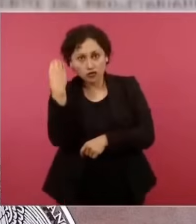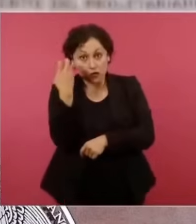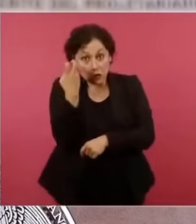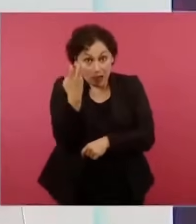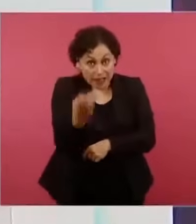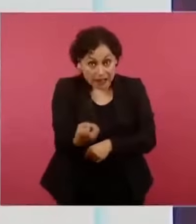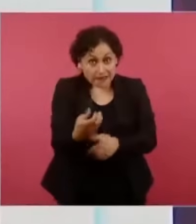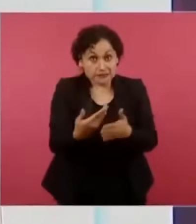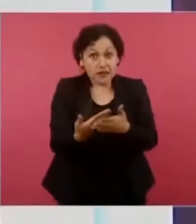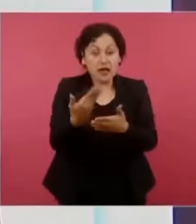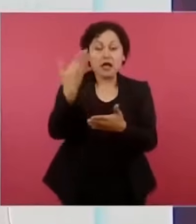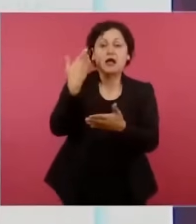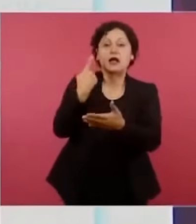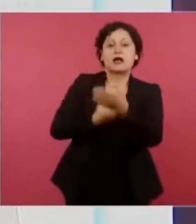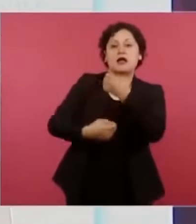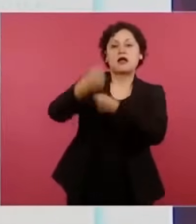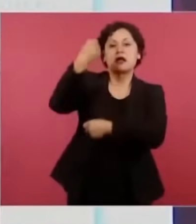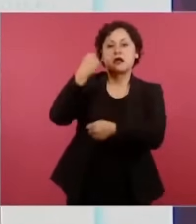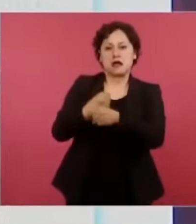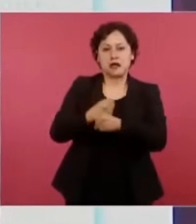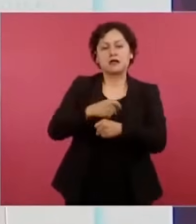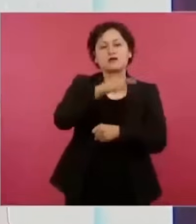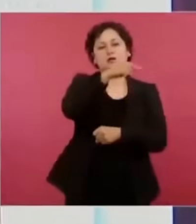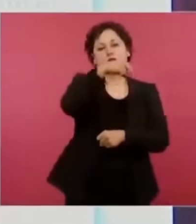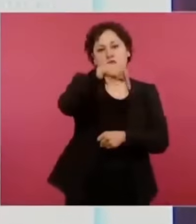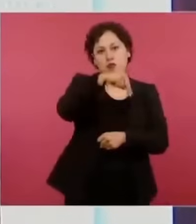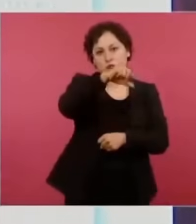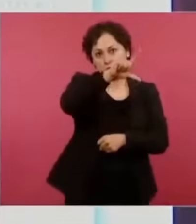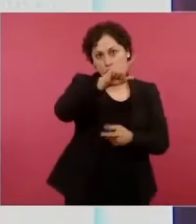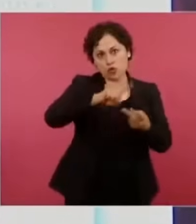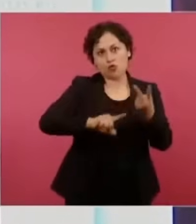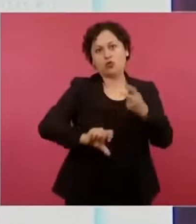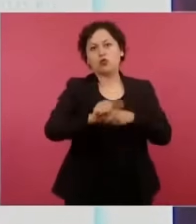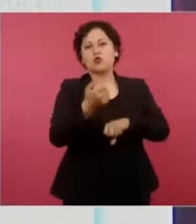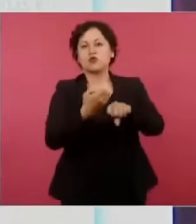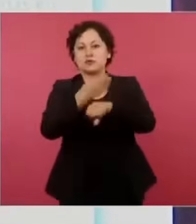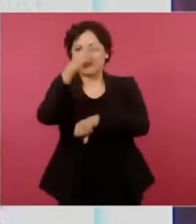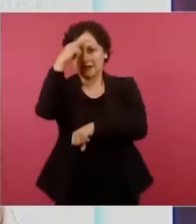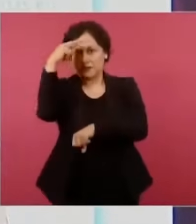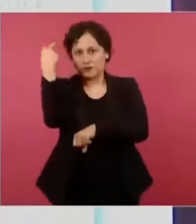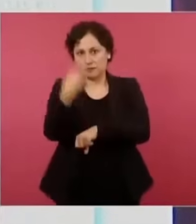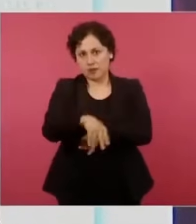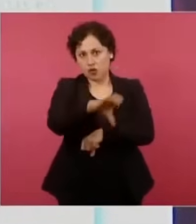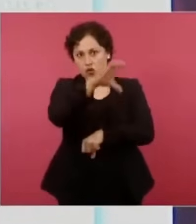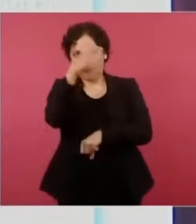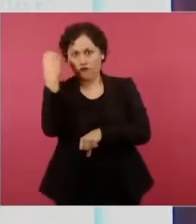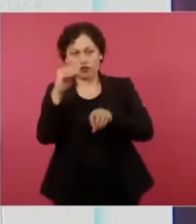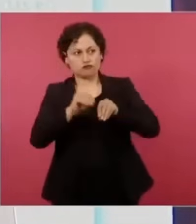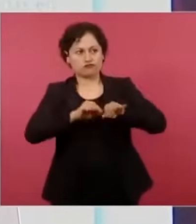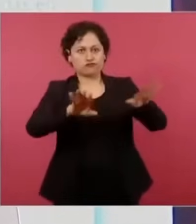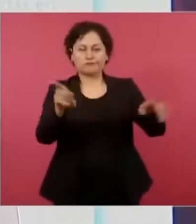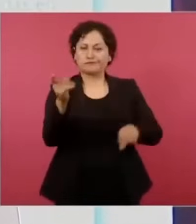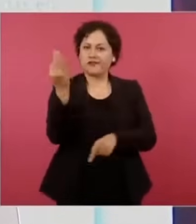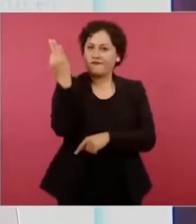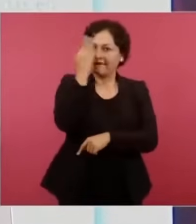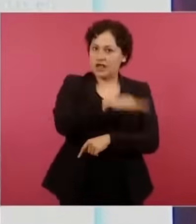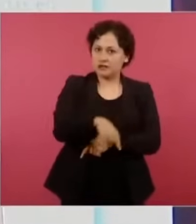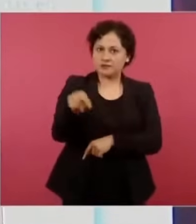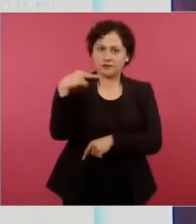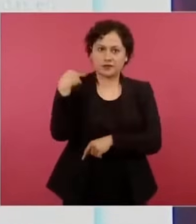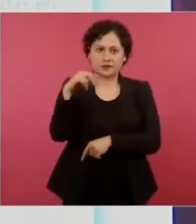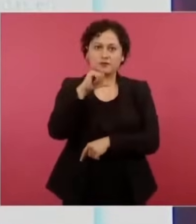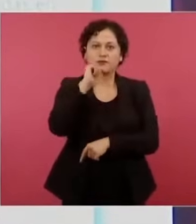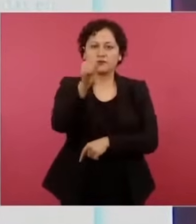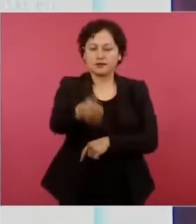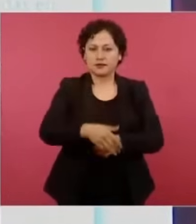registrados el año pasado, uno en Nuevo León y otro en el Estado de México. Pero no paró ahí, porque el